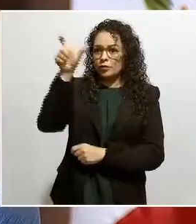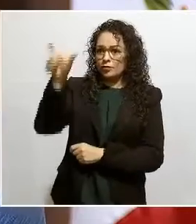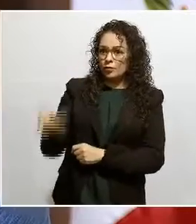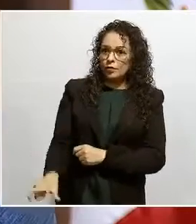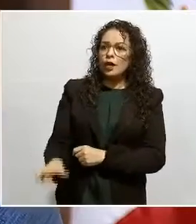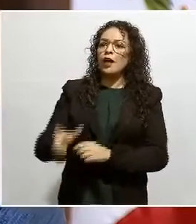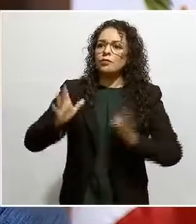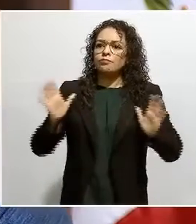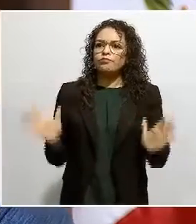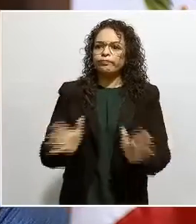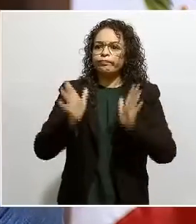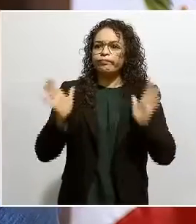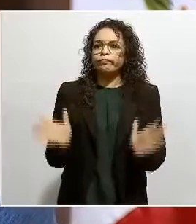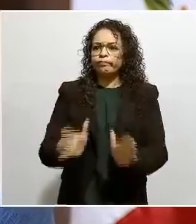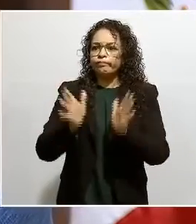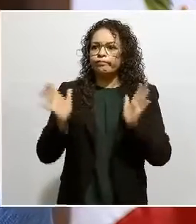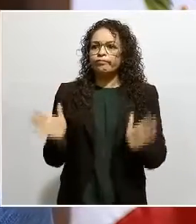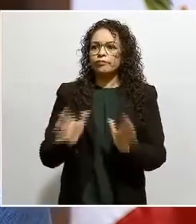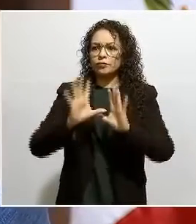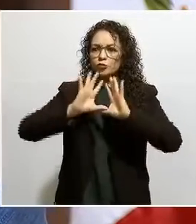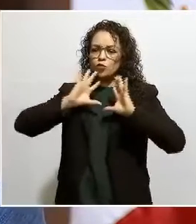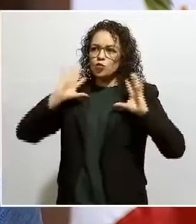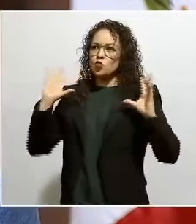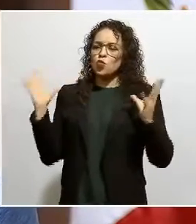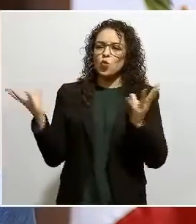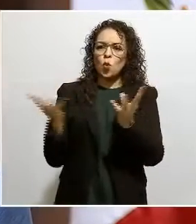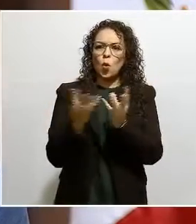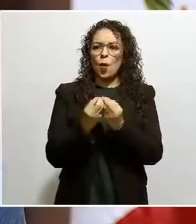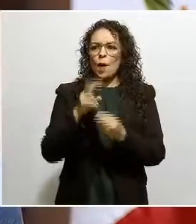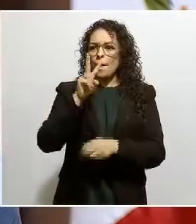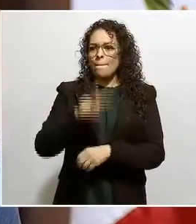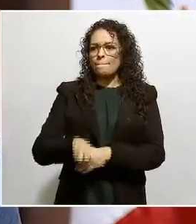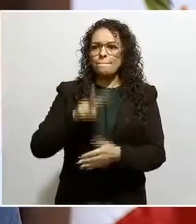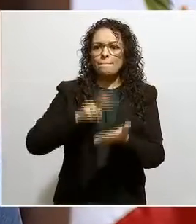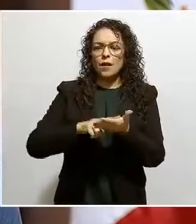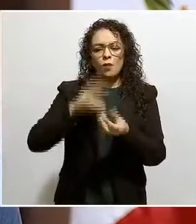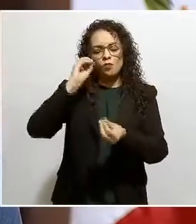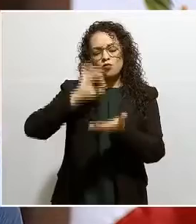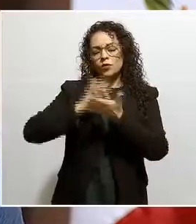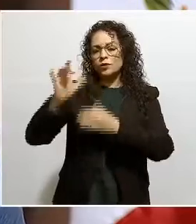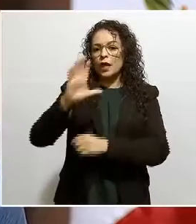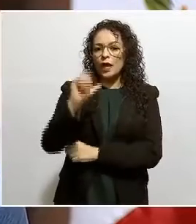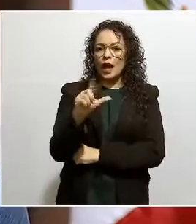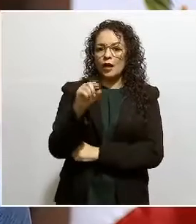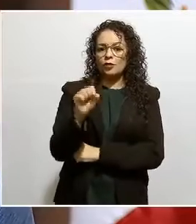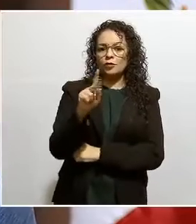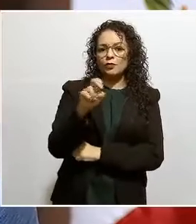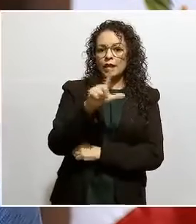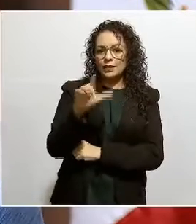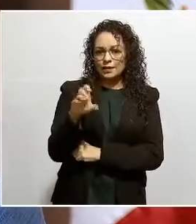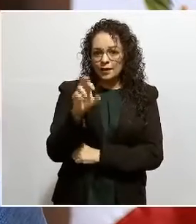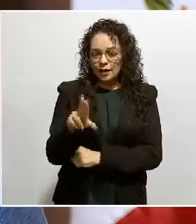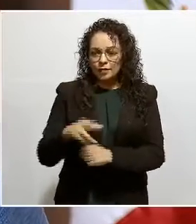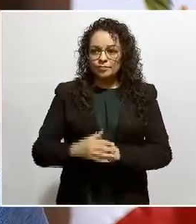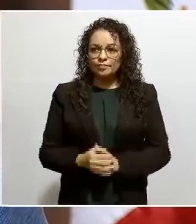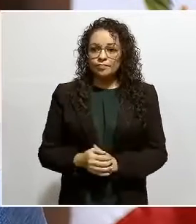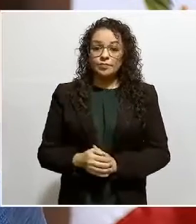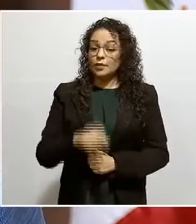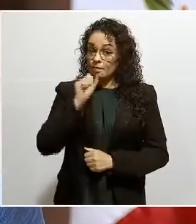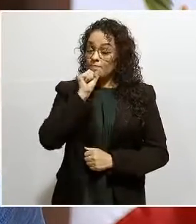gran colección de lo bello. Gracias, querido Carlos Pellicer López, también